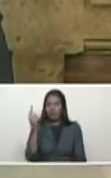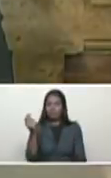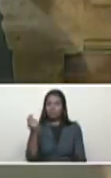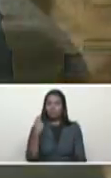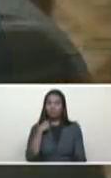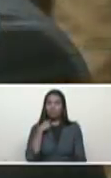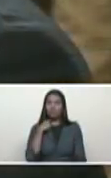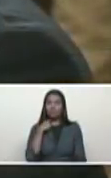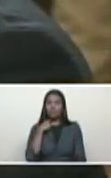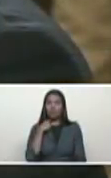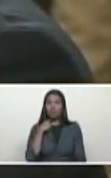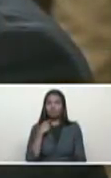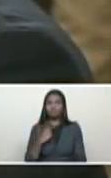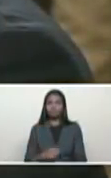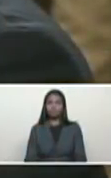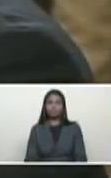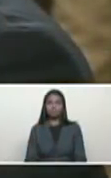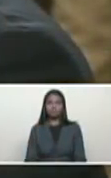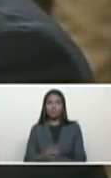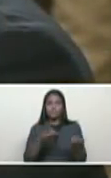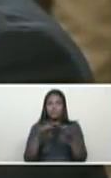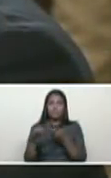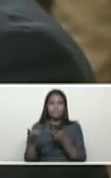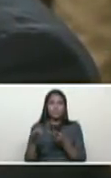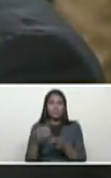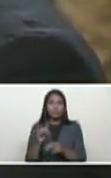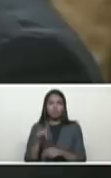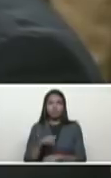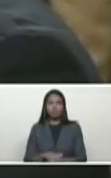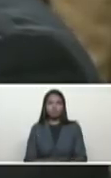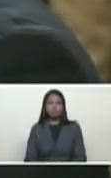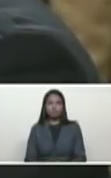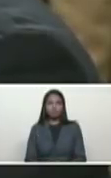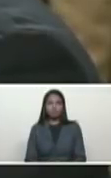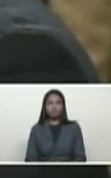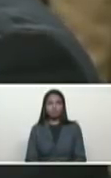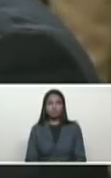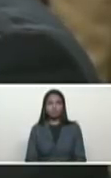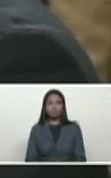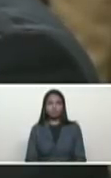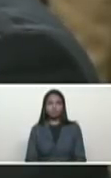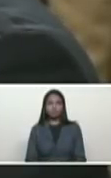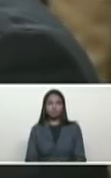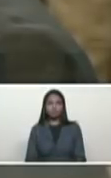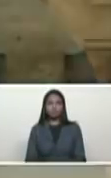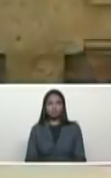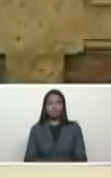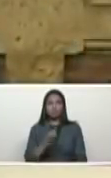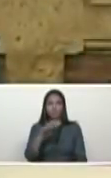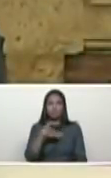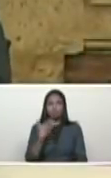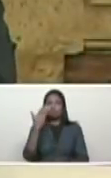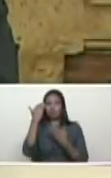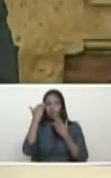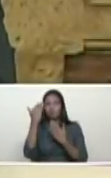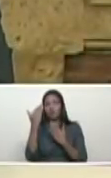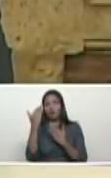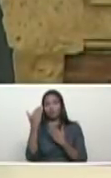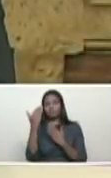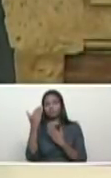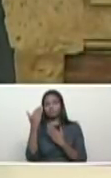william saab bienvenido fiscal general también quiero saludar de manera muy especial